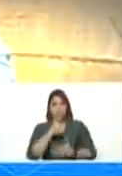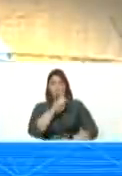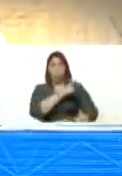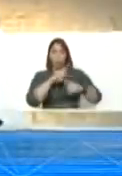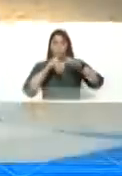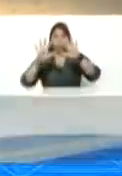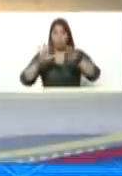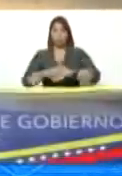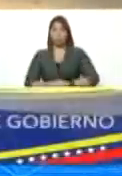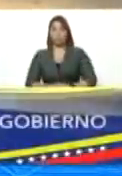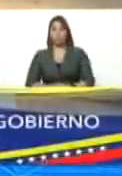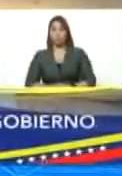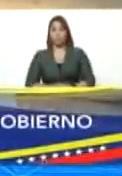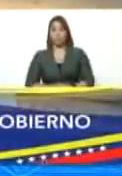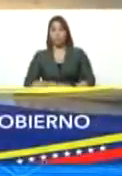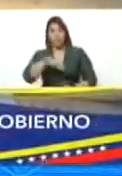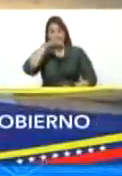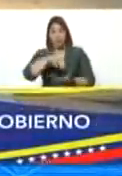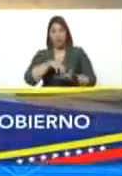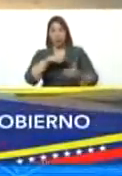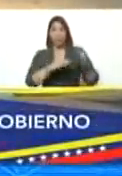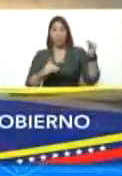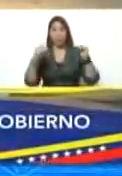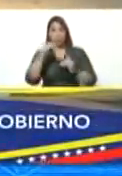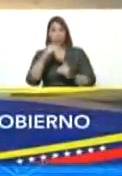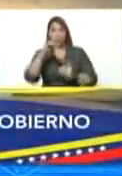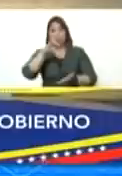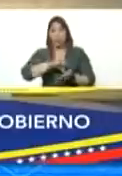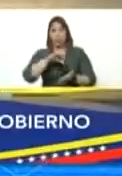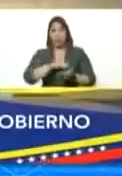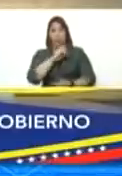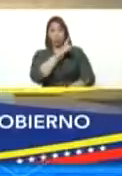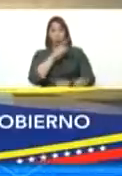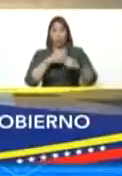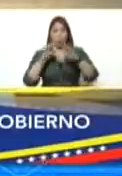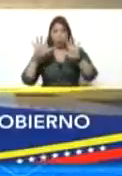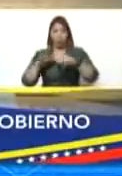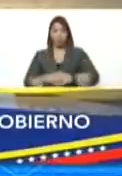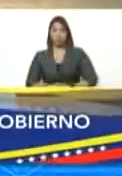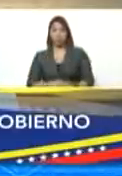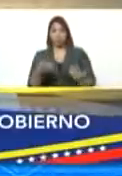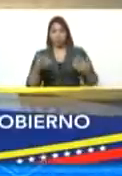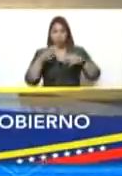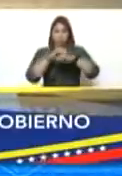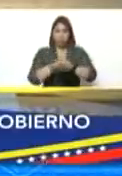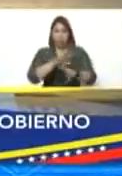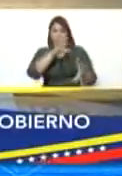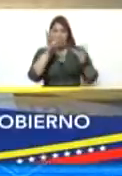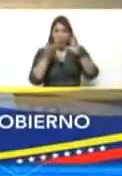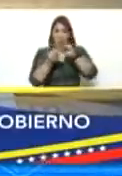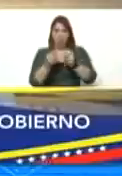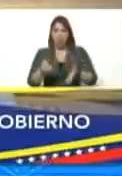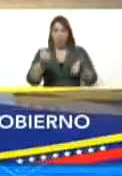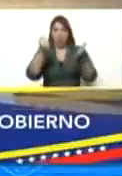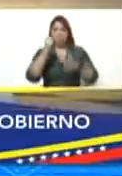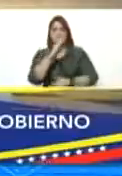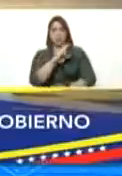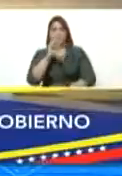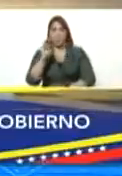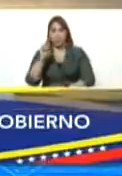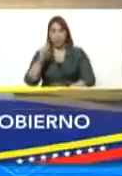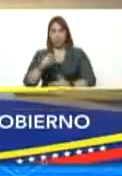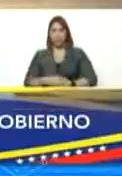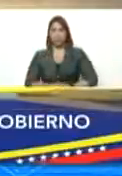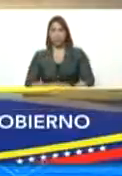1x10, en el Estado Mayor, ahí central del 1x10, articulamos CLAT, CPT